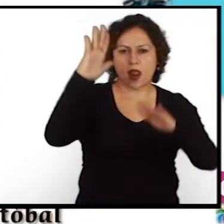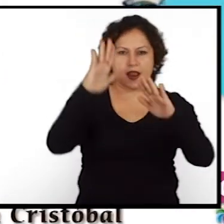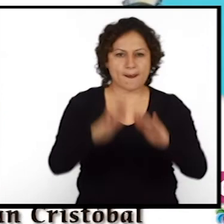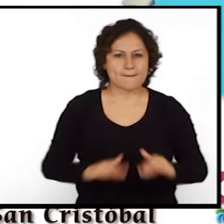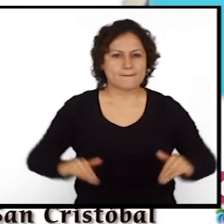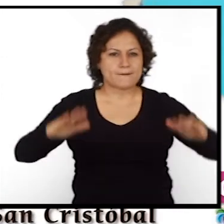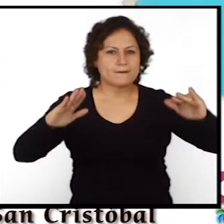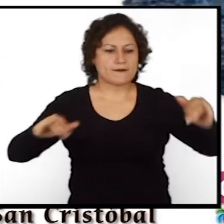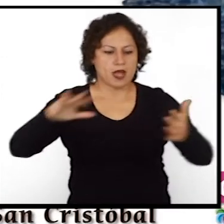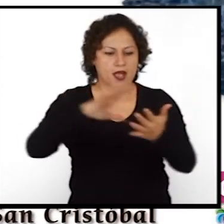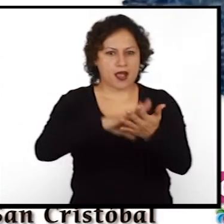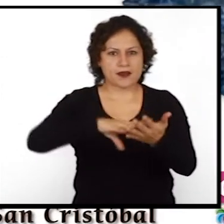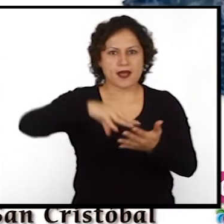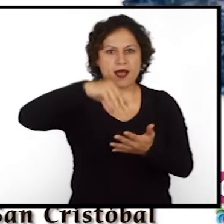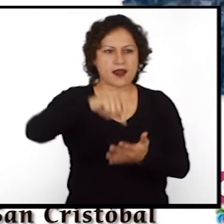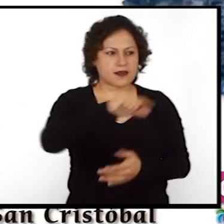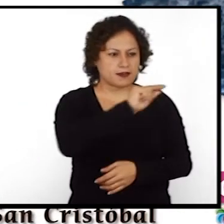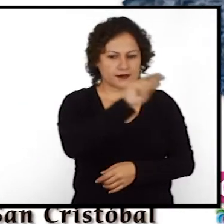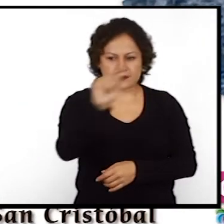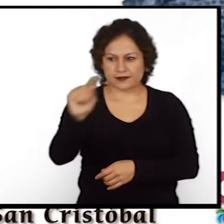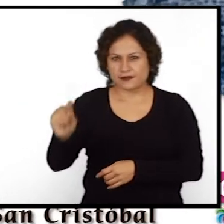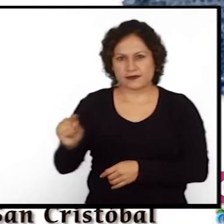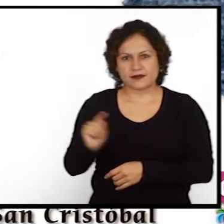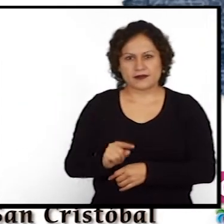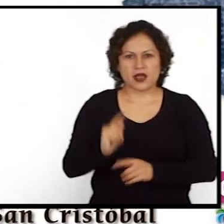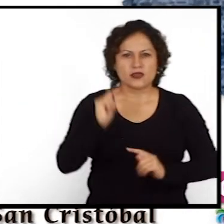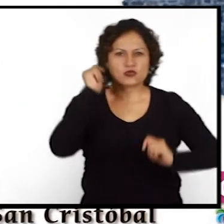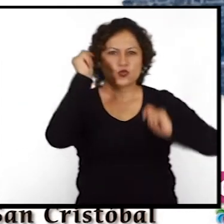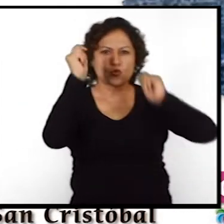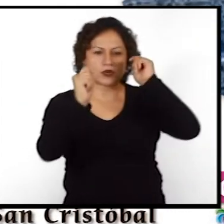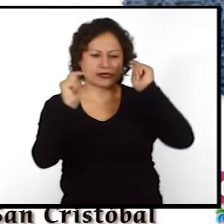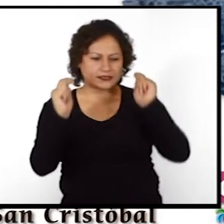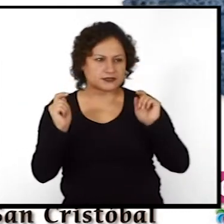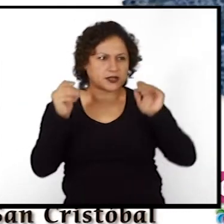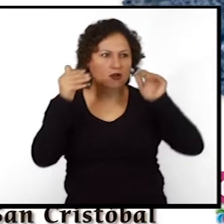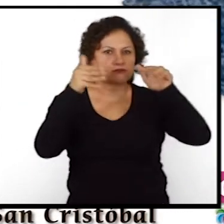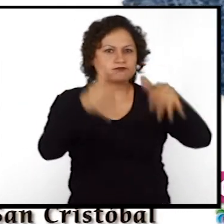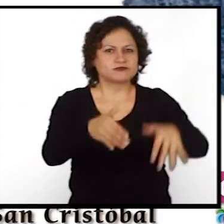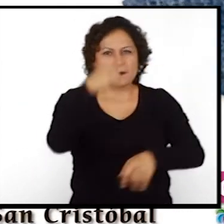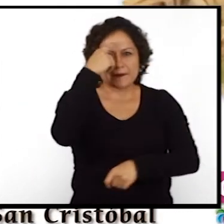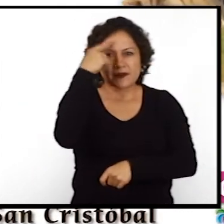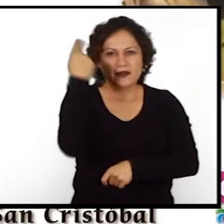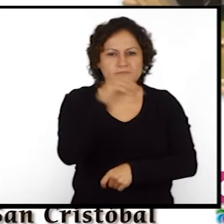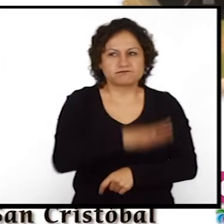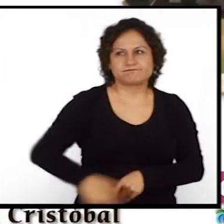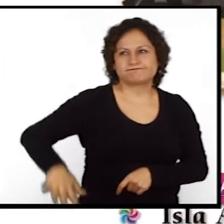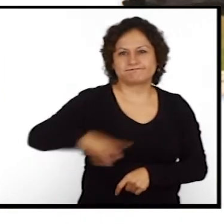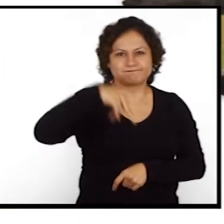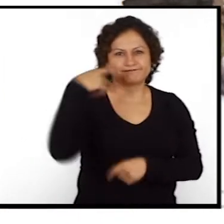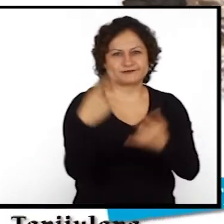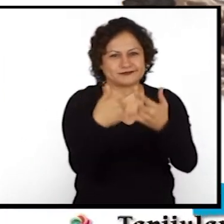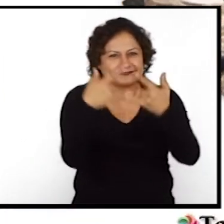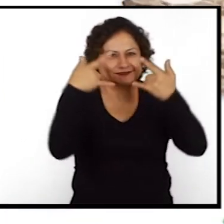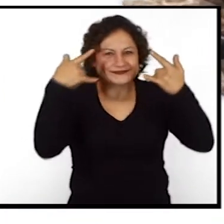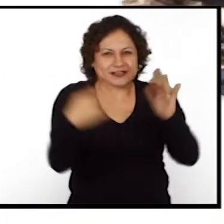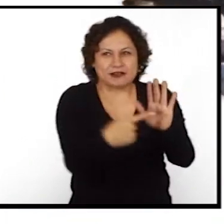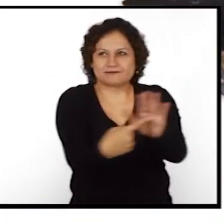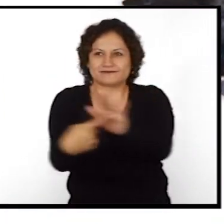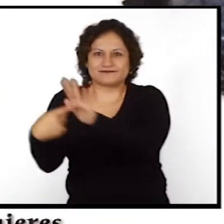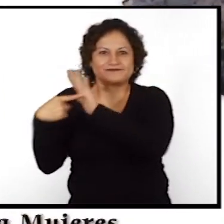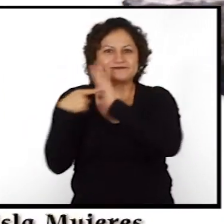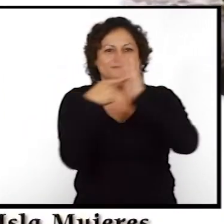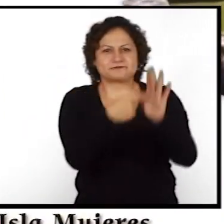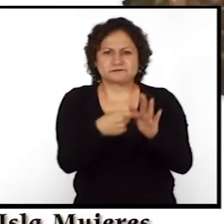y arena, con atractivos turísticos ejemplares que arropan a sus visitantes con lo más especial de nuestras raíces.